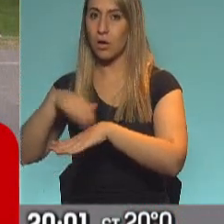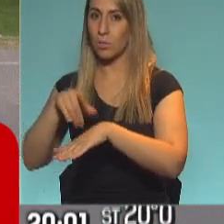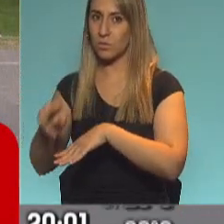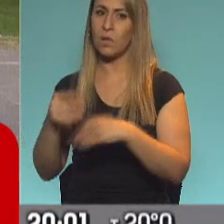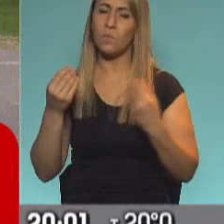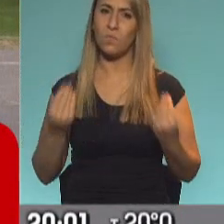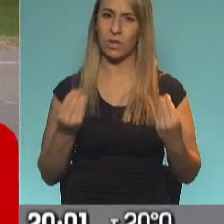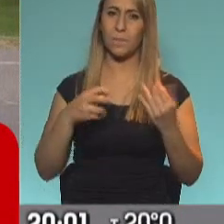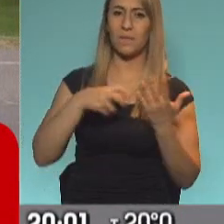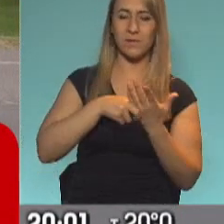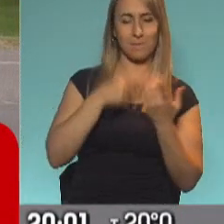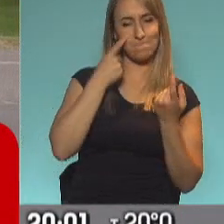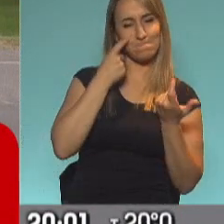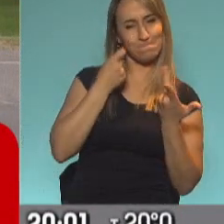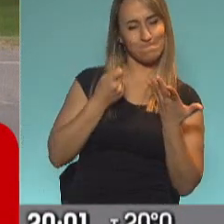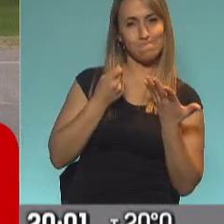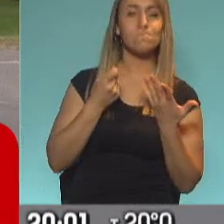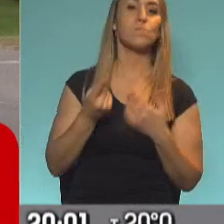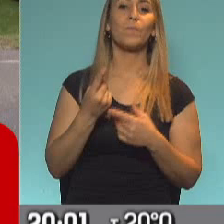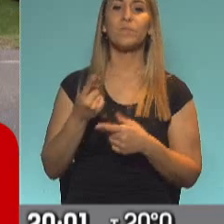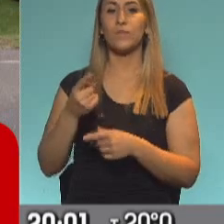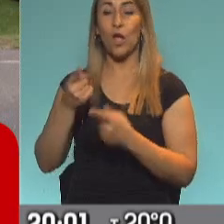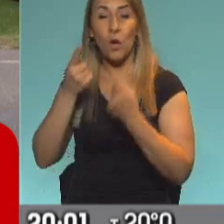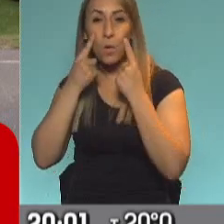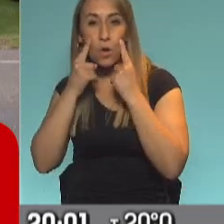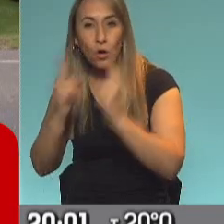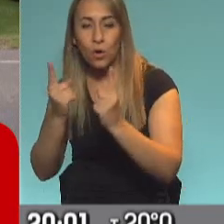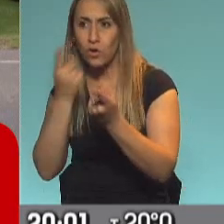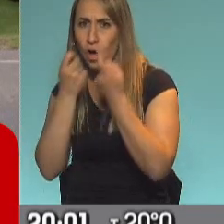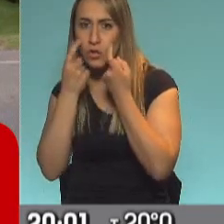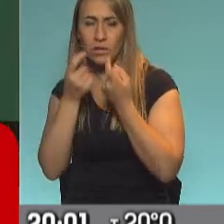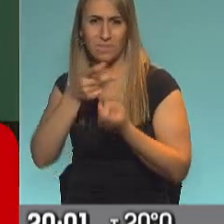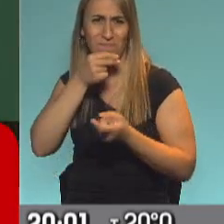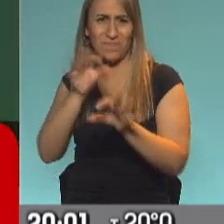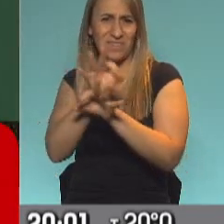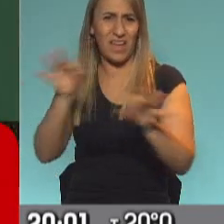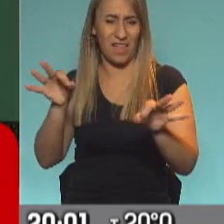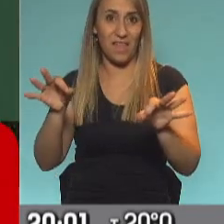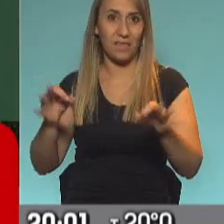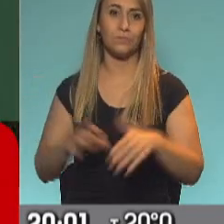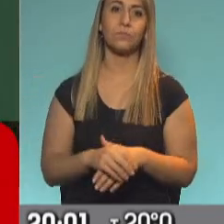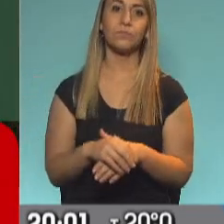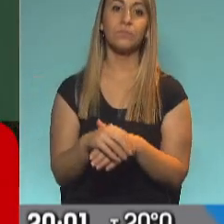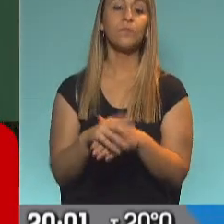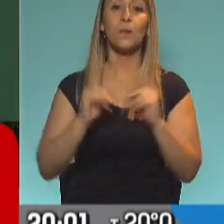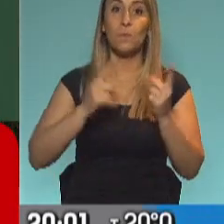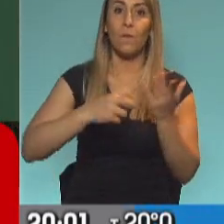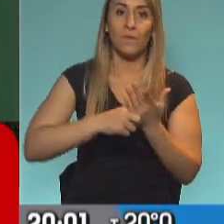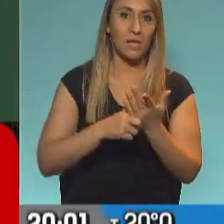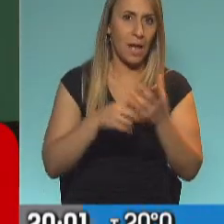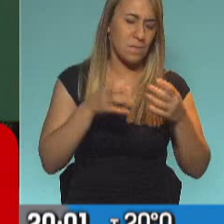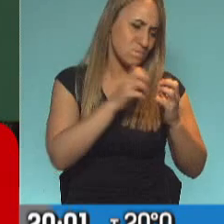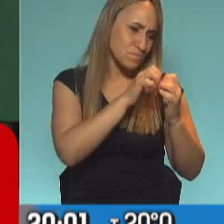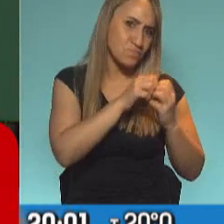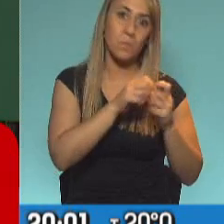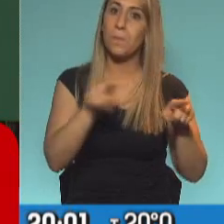total descontrol y el cuidado fue absolutamente deficiente. Esto que plantean los fiscales es casi lo